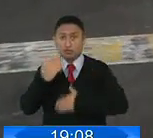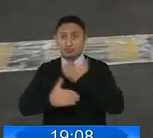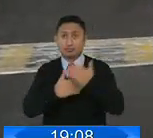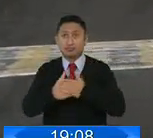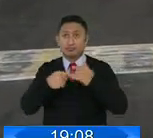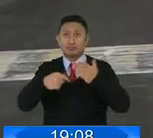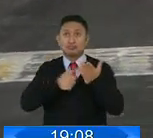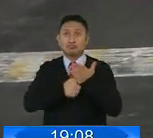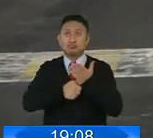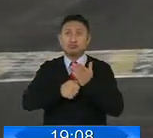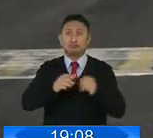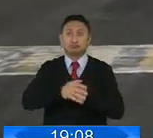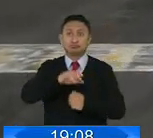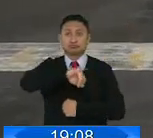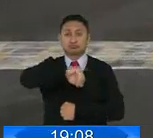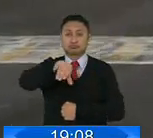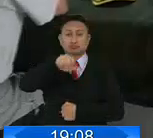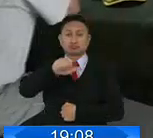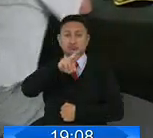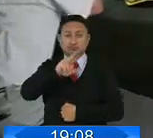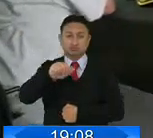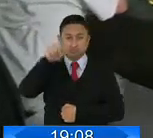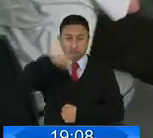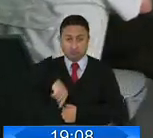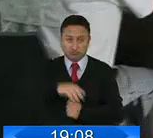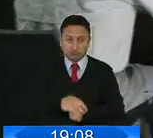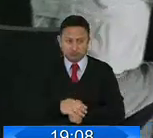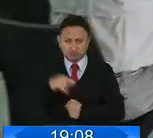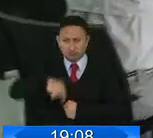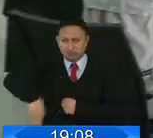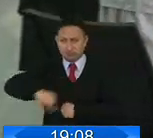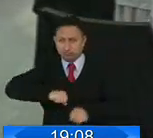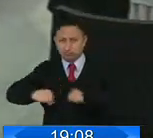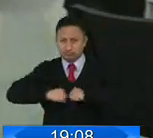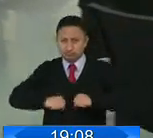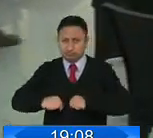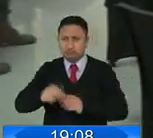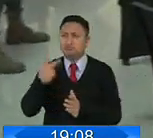arribo del ministro Jarrín a Lago Agrio, para ponerse al tanto de las operaciones que se